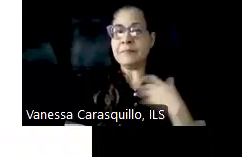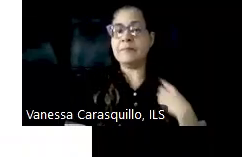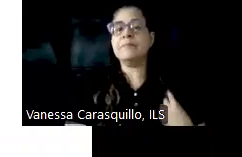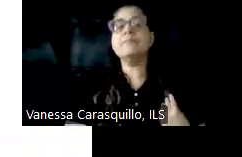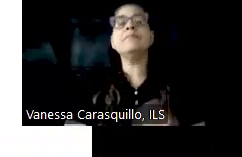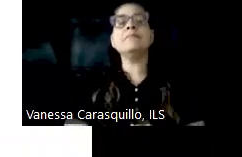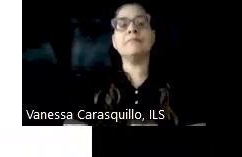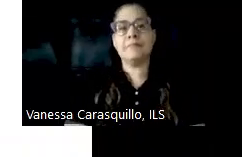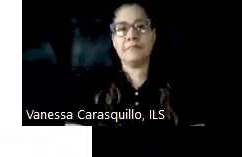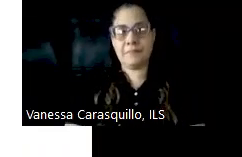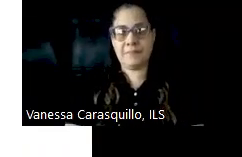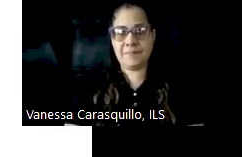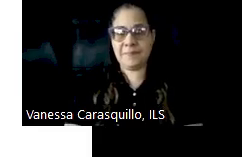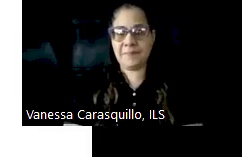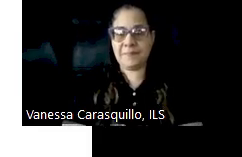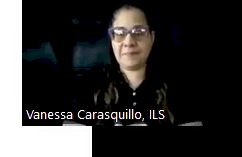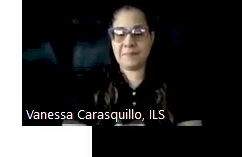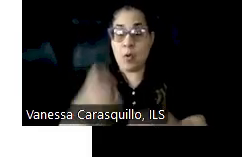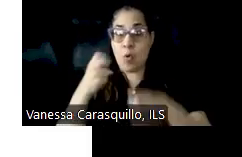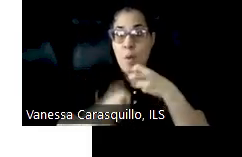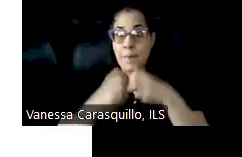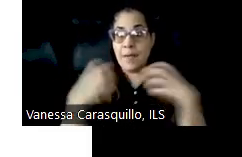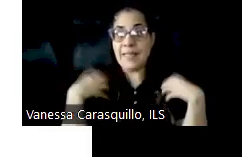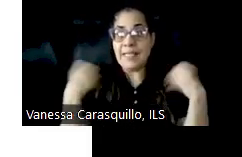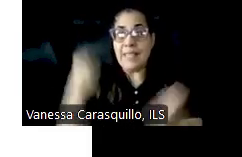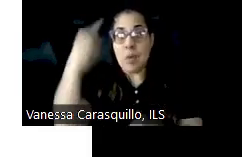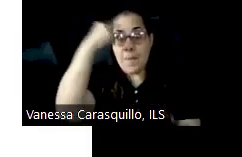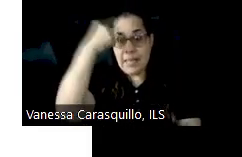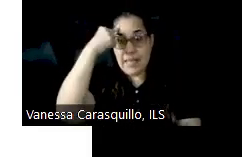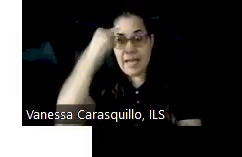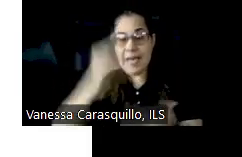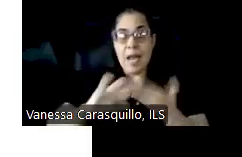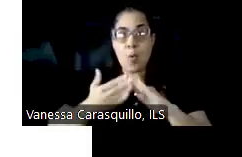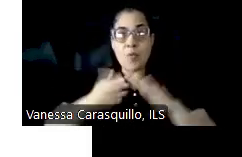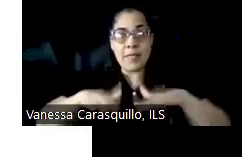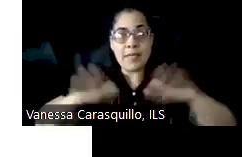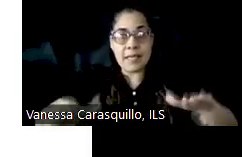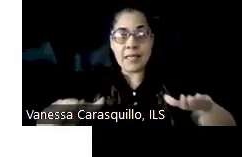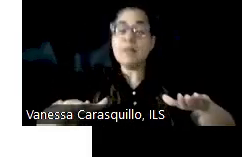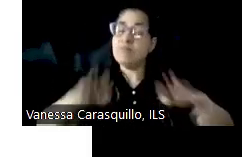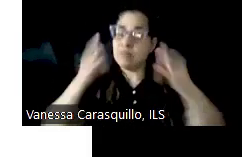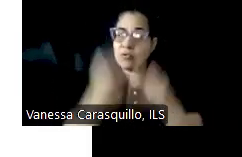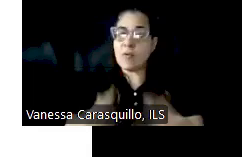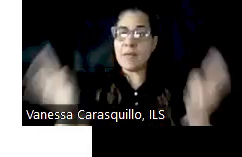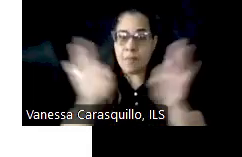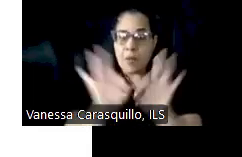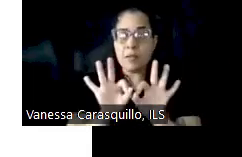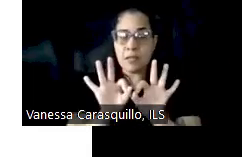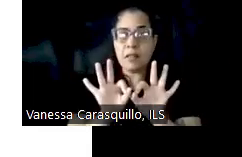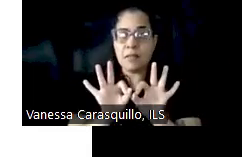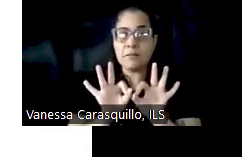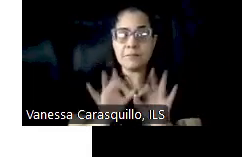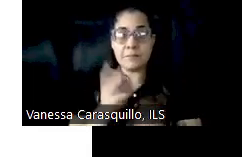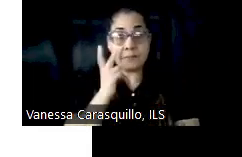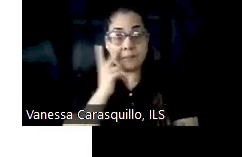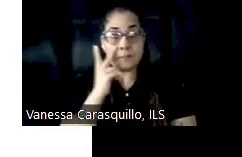La dimensión de los problemas de salud mental en nuestra población pediátrica pues son importantes. Aquí vemos la